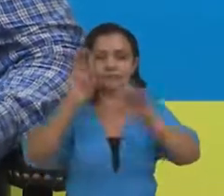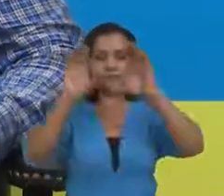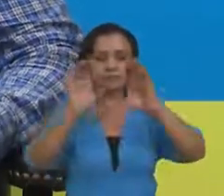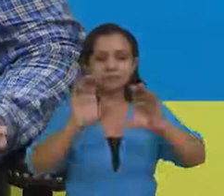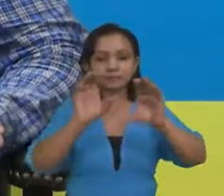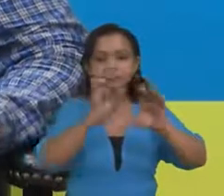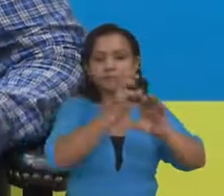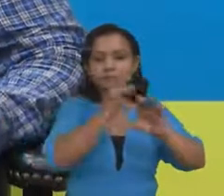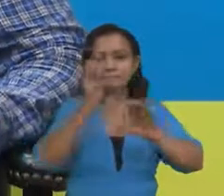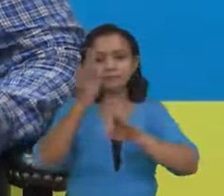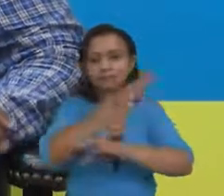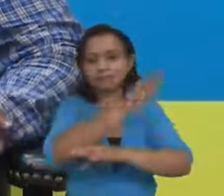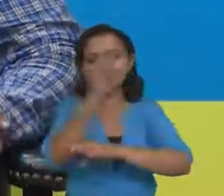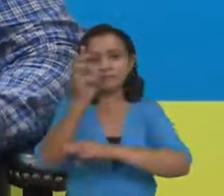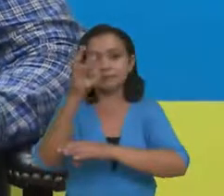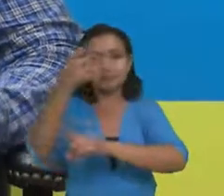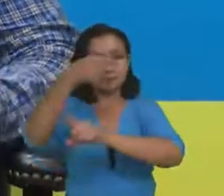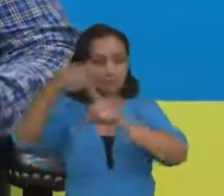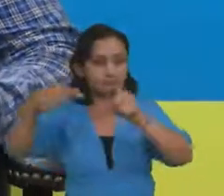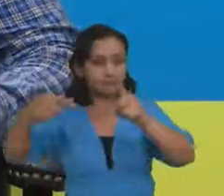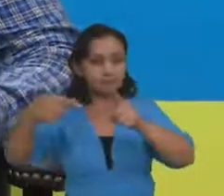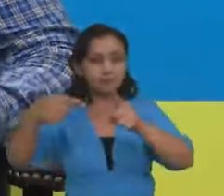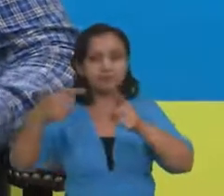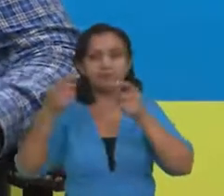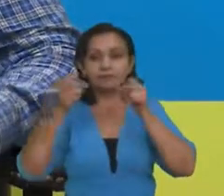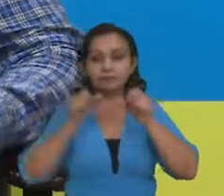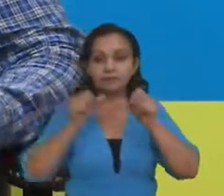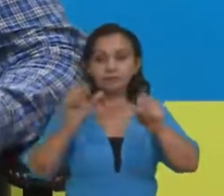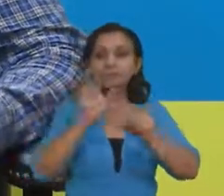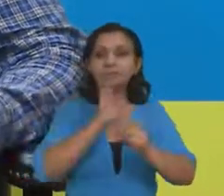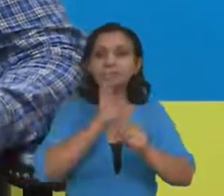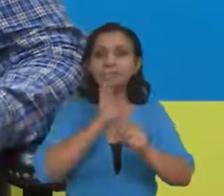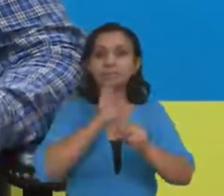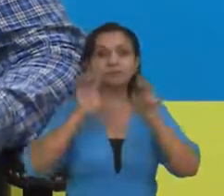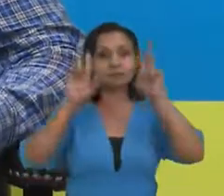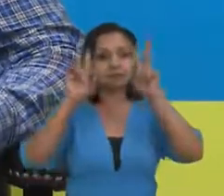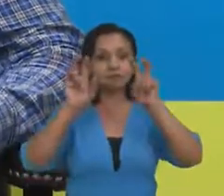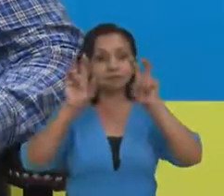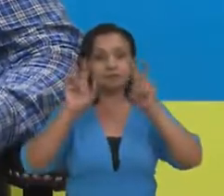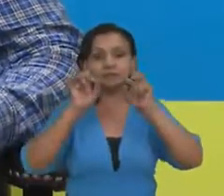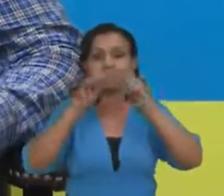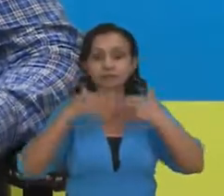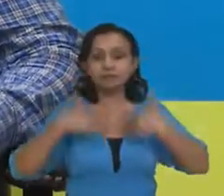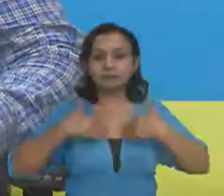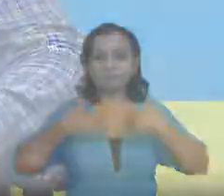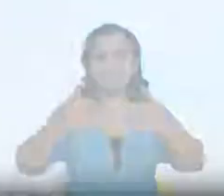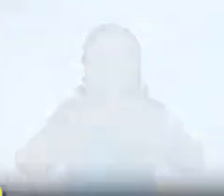a 3:30, si Dios lo permite, para seguir conversando sobre temas de salud.